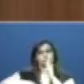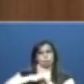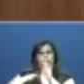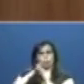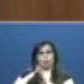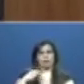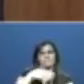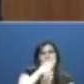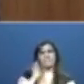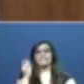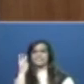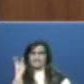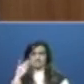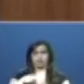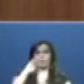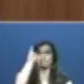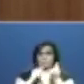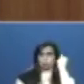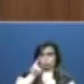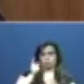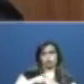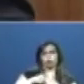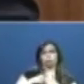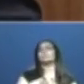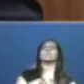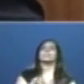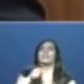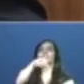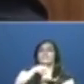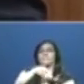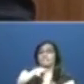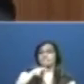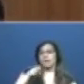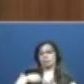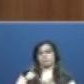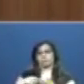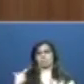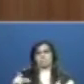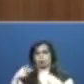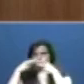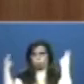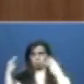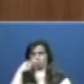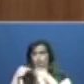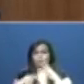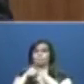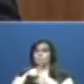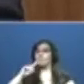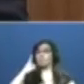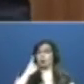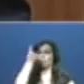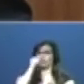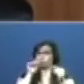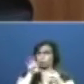perspectiva presupuestaria fiscal y del sector público desde la perspectiva presupuestaria